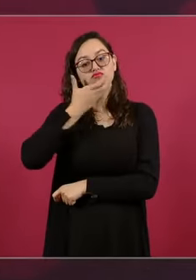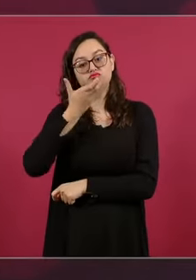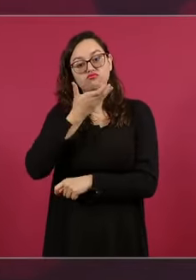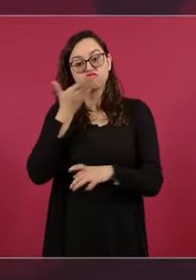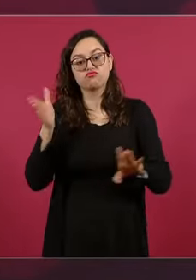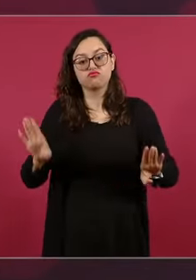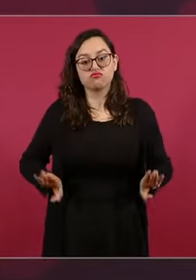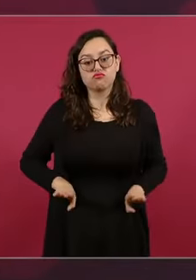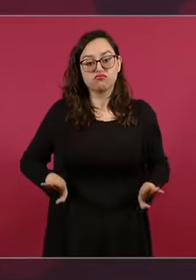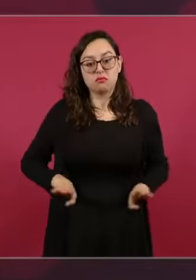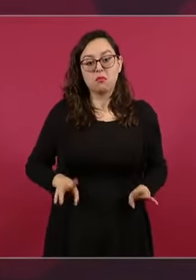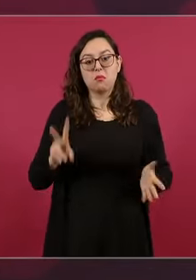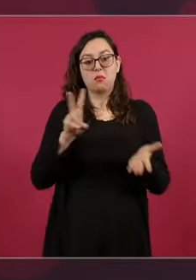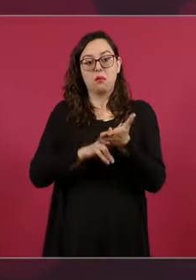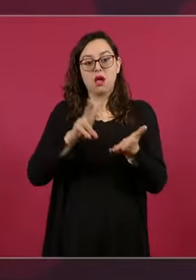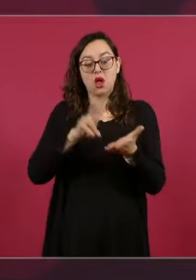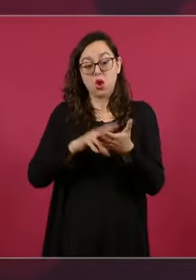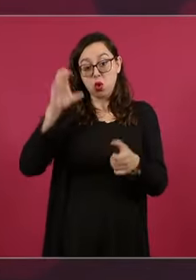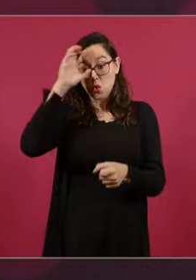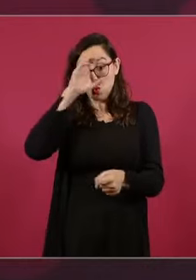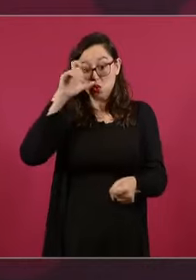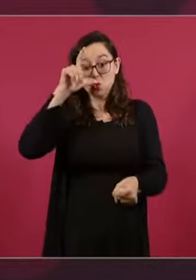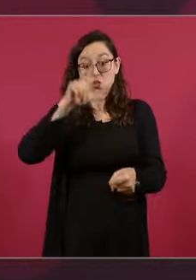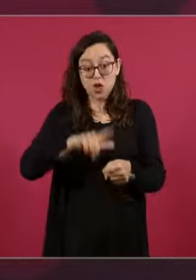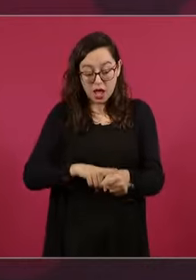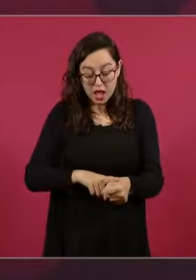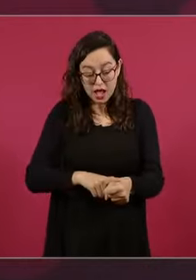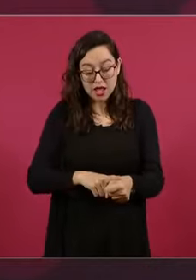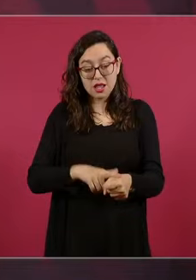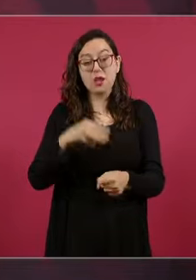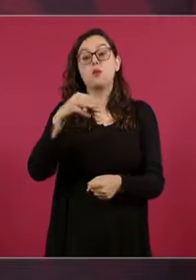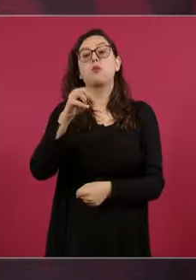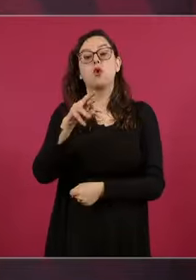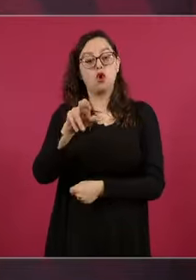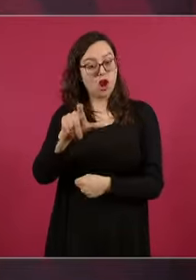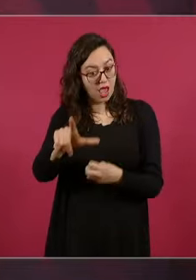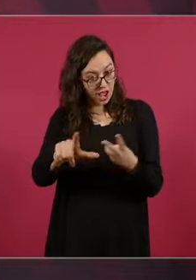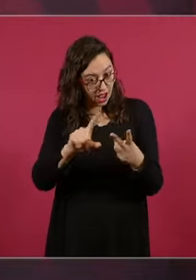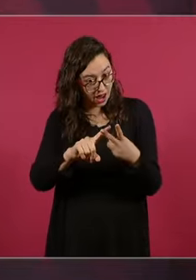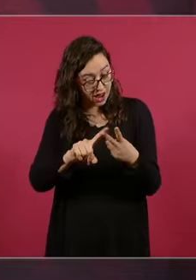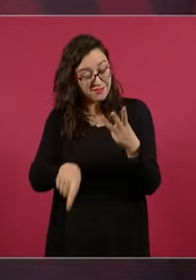de valores culturales, morales, espirituales.